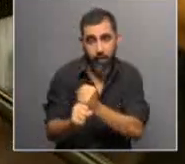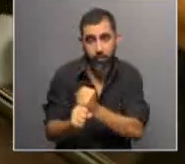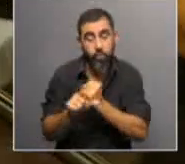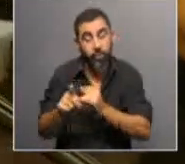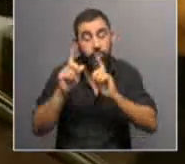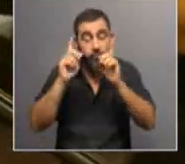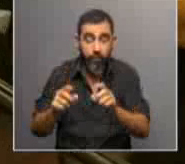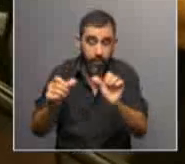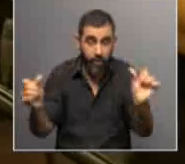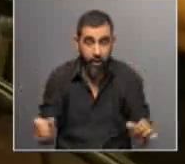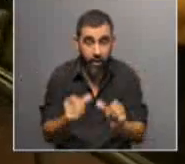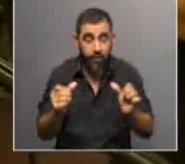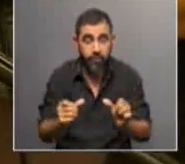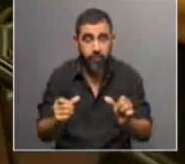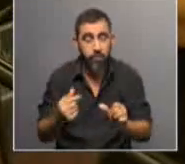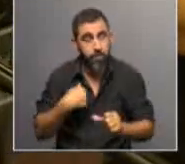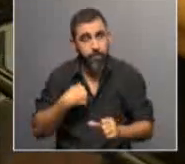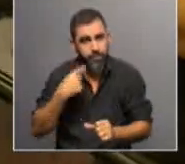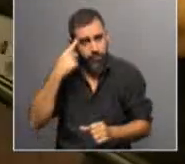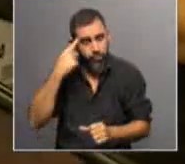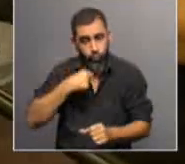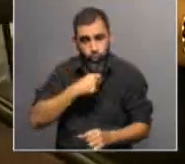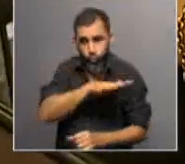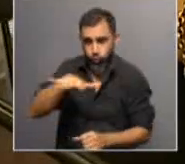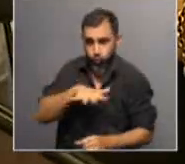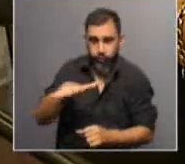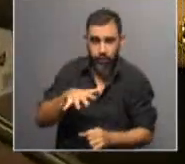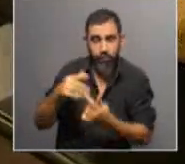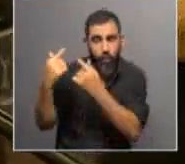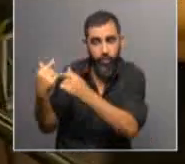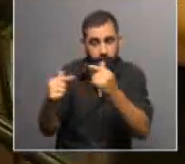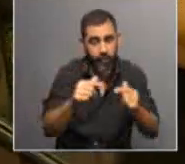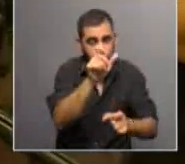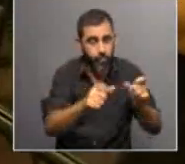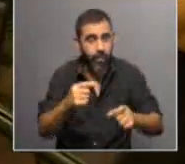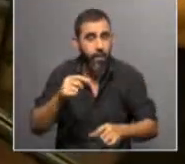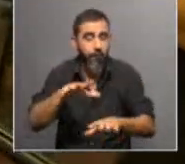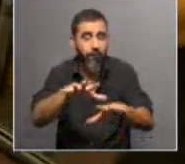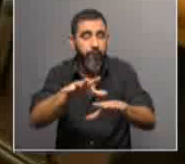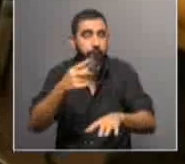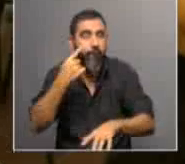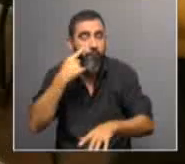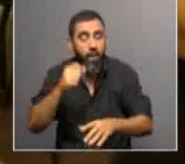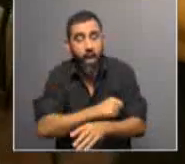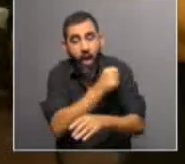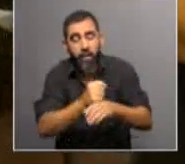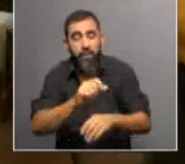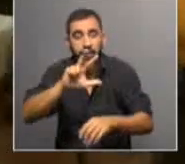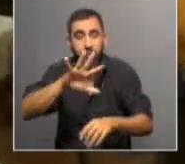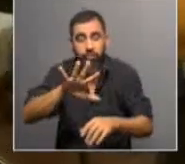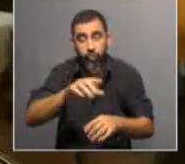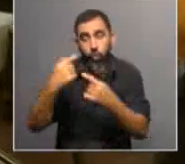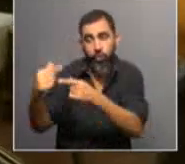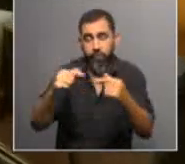eso también nos interpela a nosotros como sociedad, de que no es lo mismo una persona que vive hasta los 35 que alguien que vive hasta los